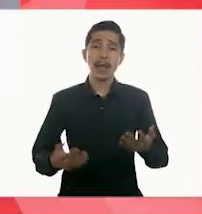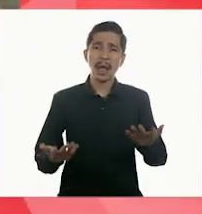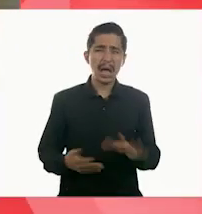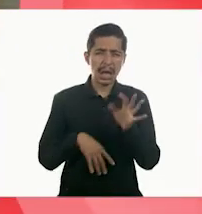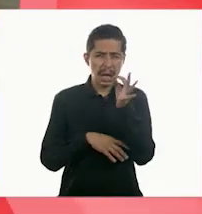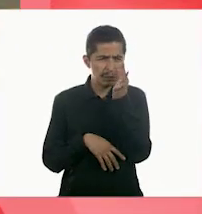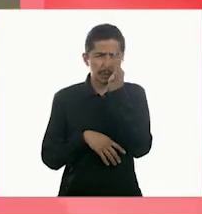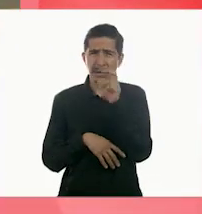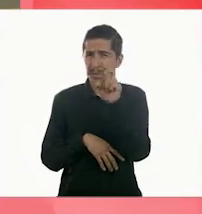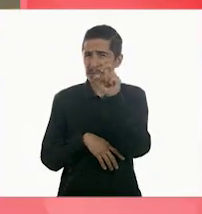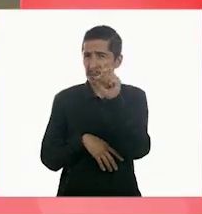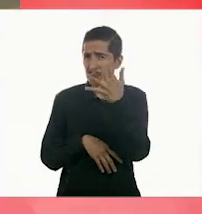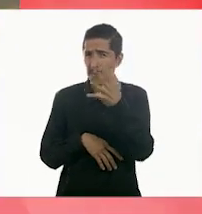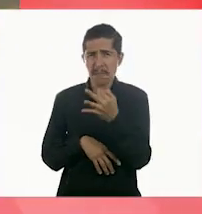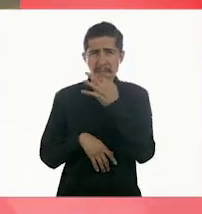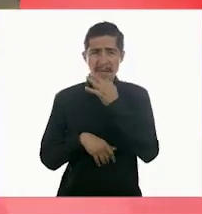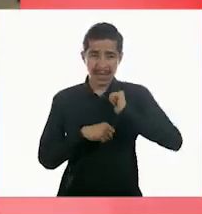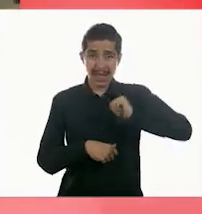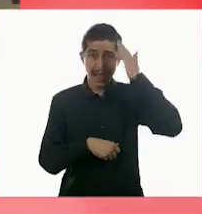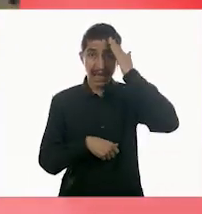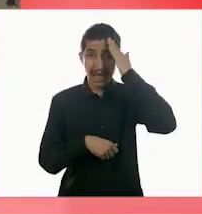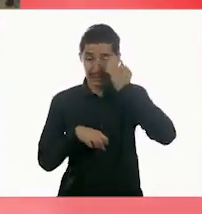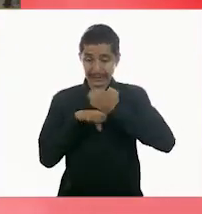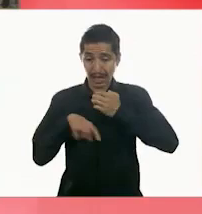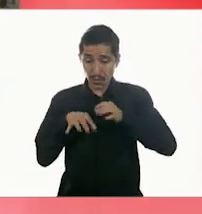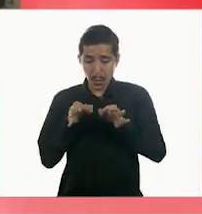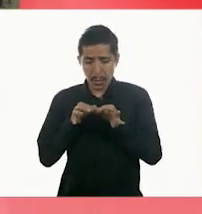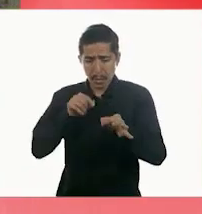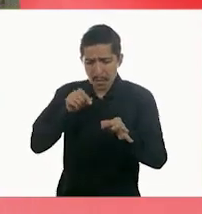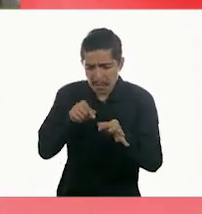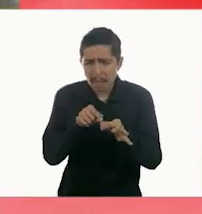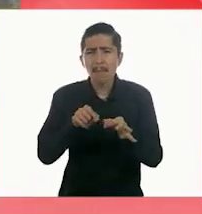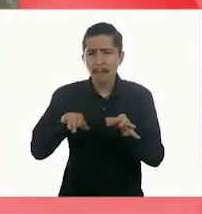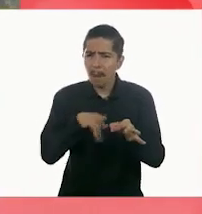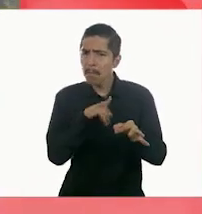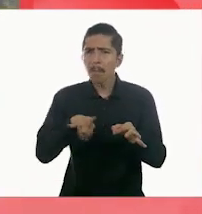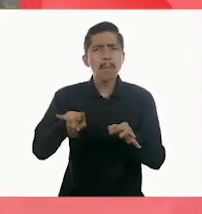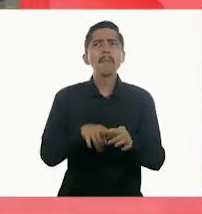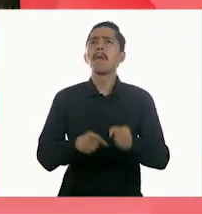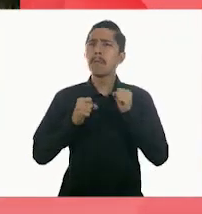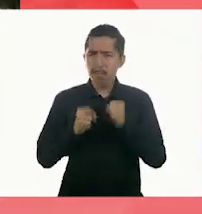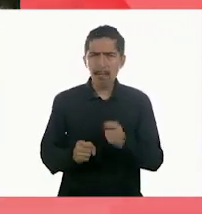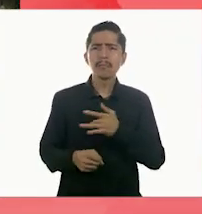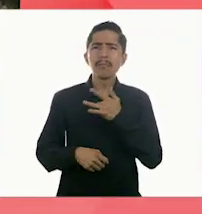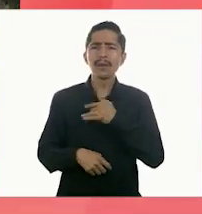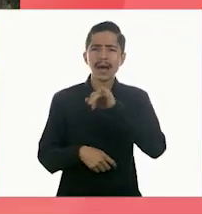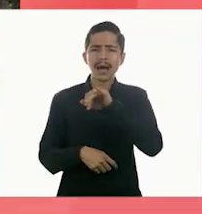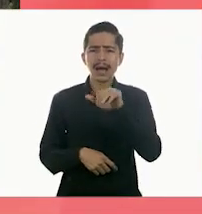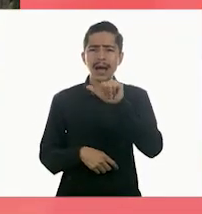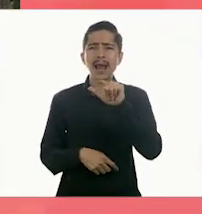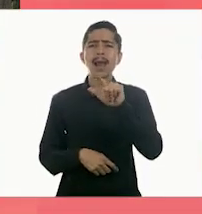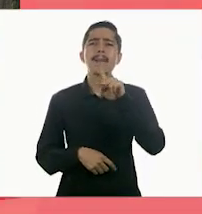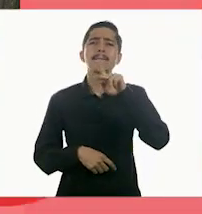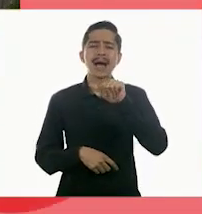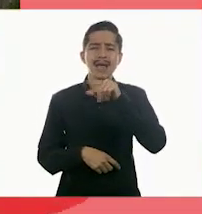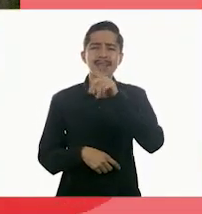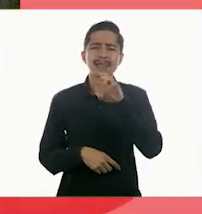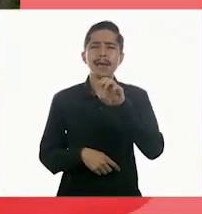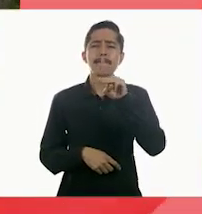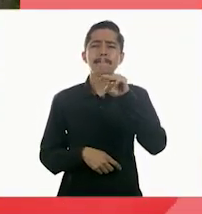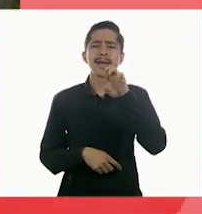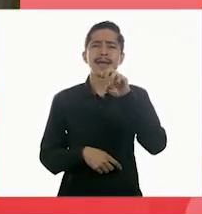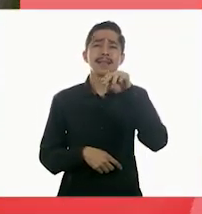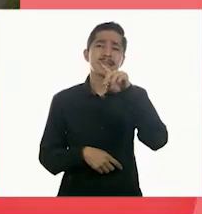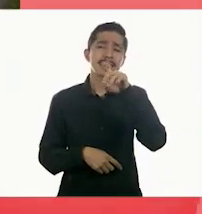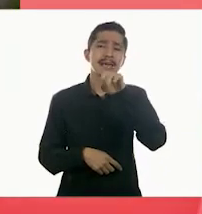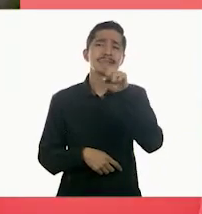Escasos 35 minutos de la capital del estado, por una carretera cómoda y segura, llegamos a Jalpa de Méndez, municipio